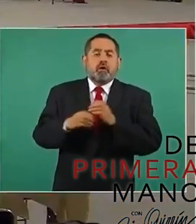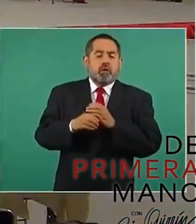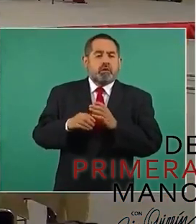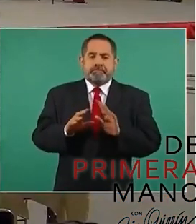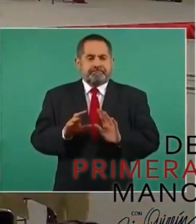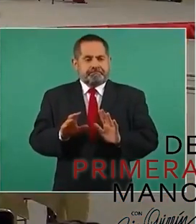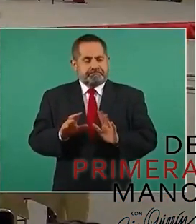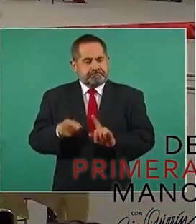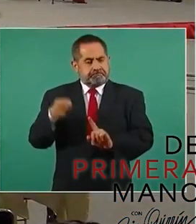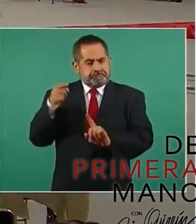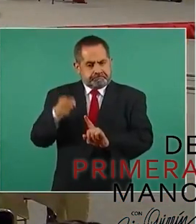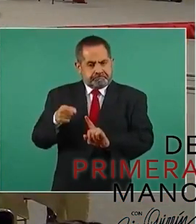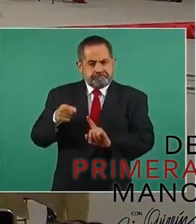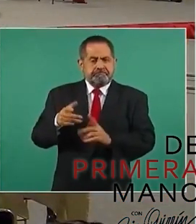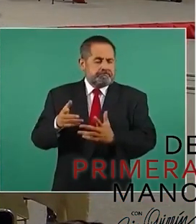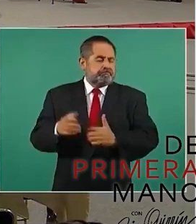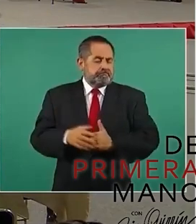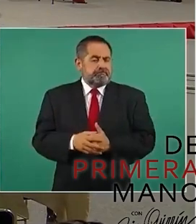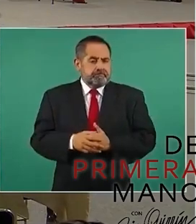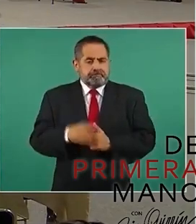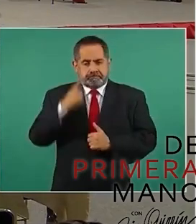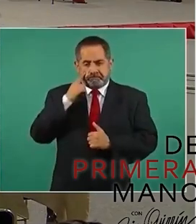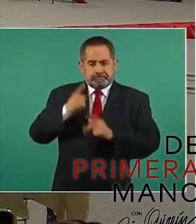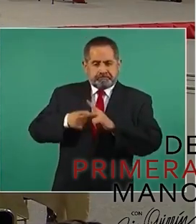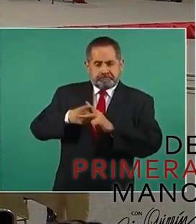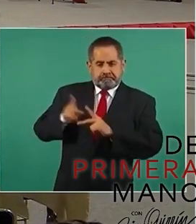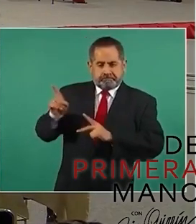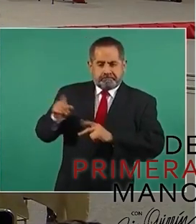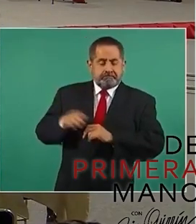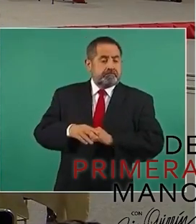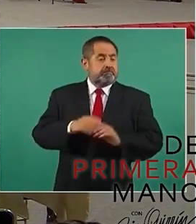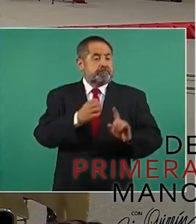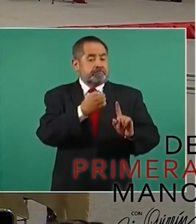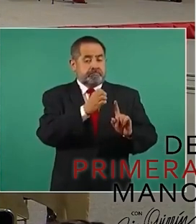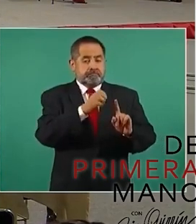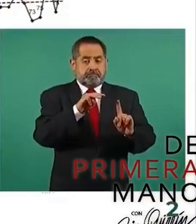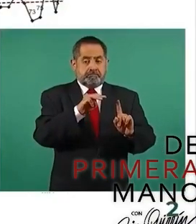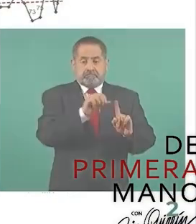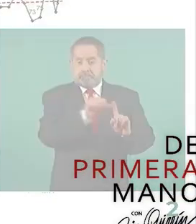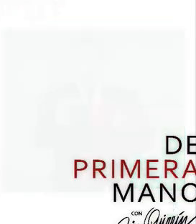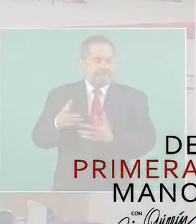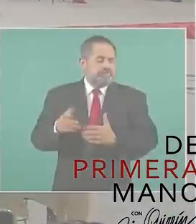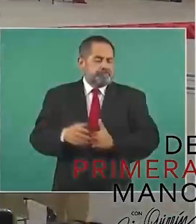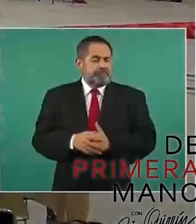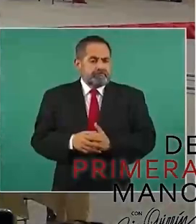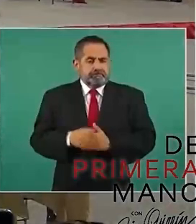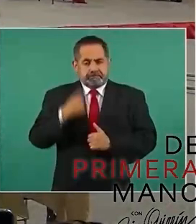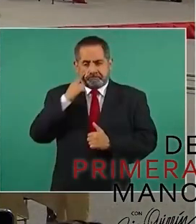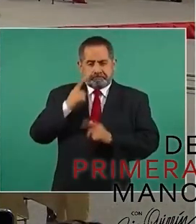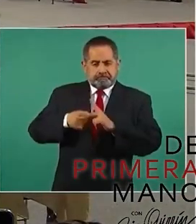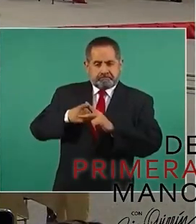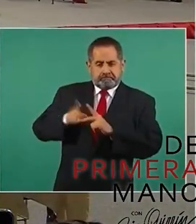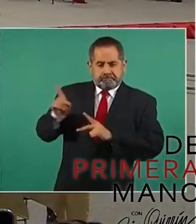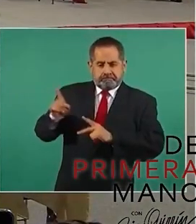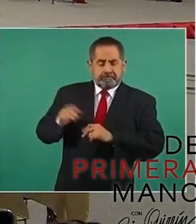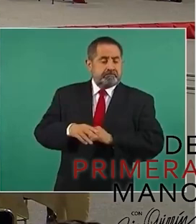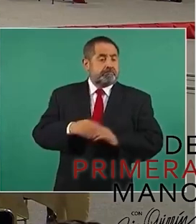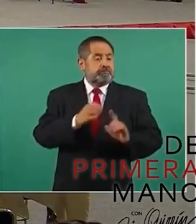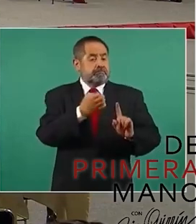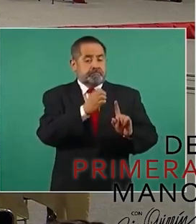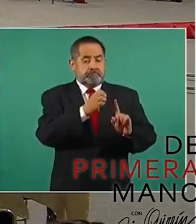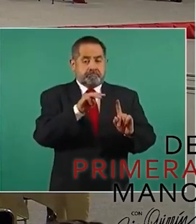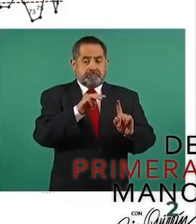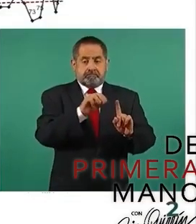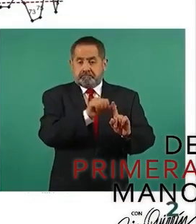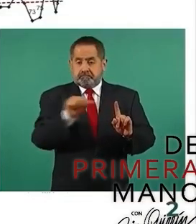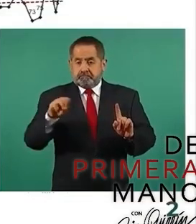muertes este 2021, un aumento del 7% con relación al mismo periodo del año pasado. Informar que entre enero y mayo